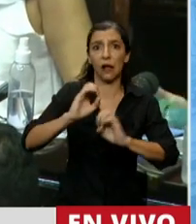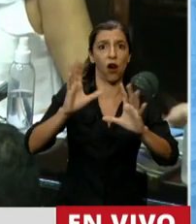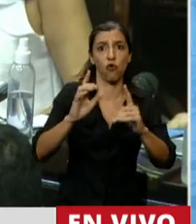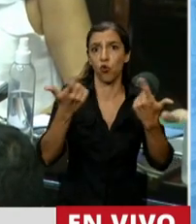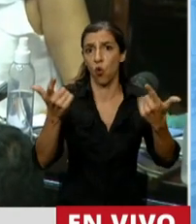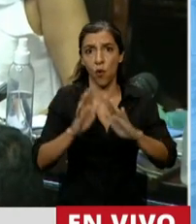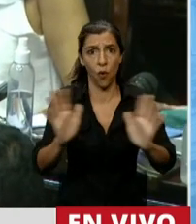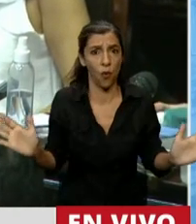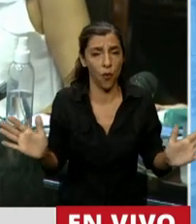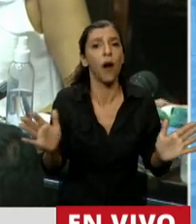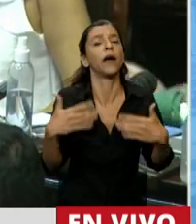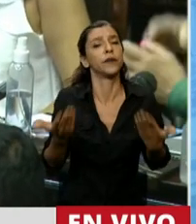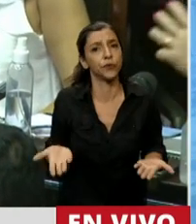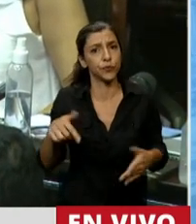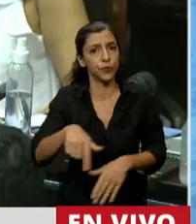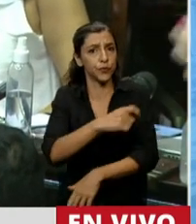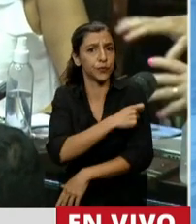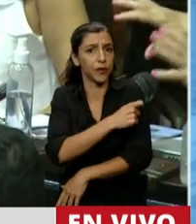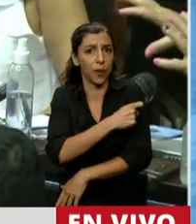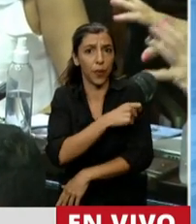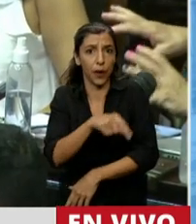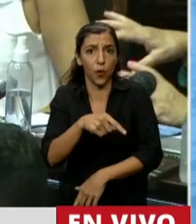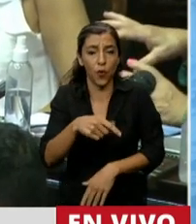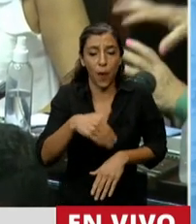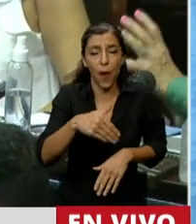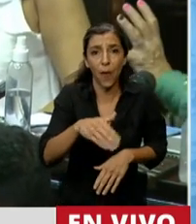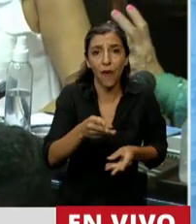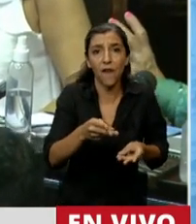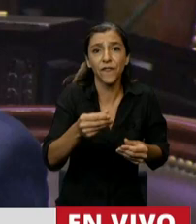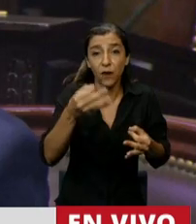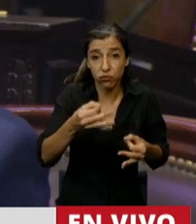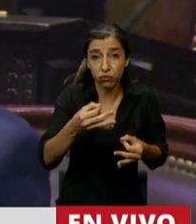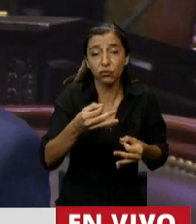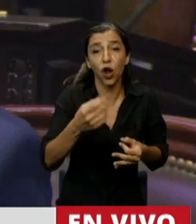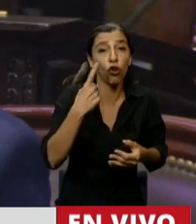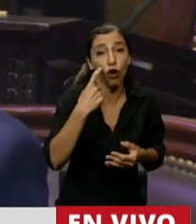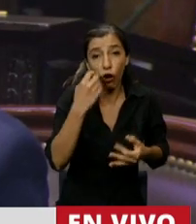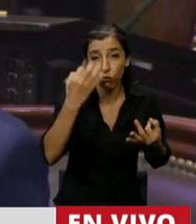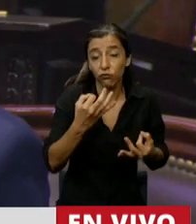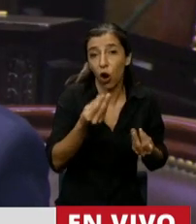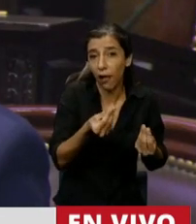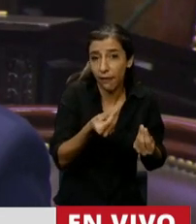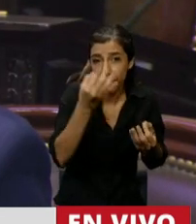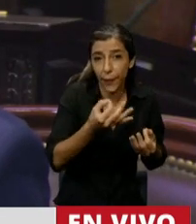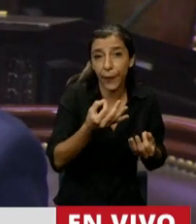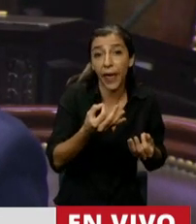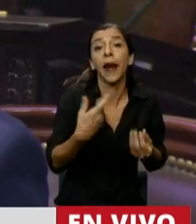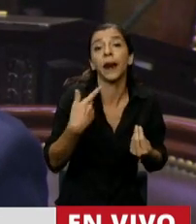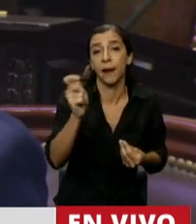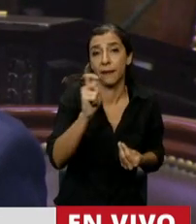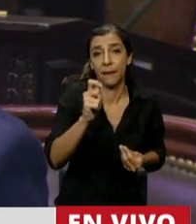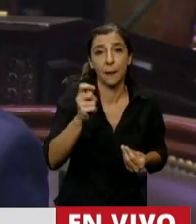y esta vacuna recién va a terminar la fase 3 en mayo. Nos parece que